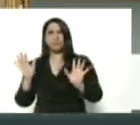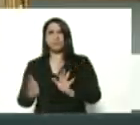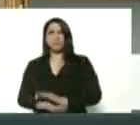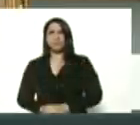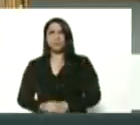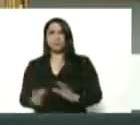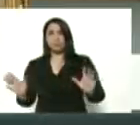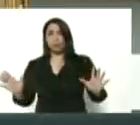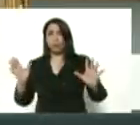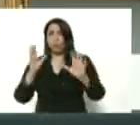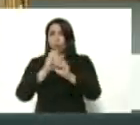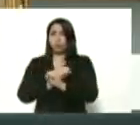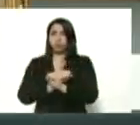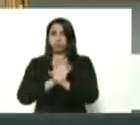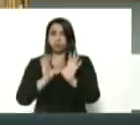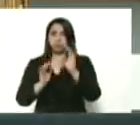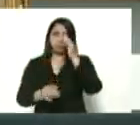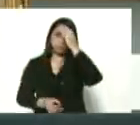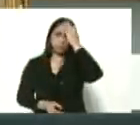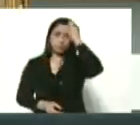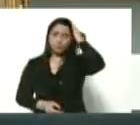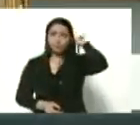en la noche,